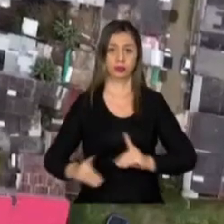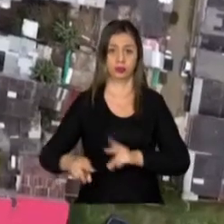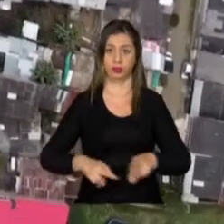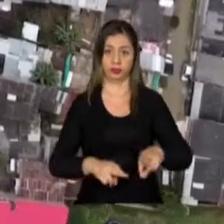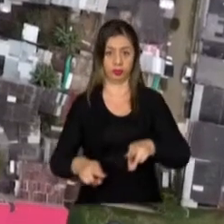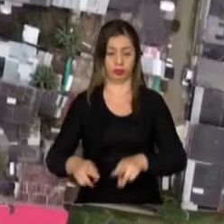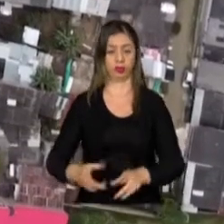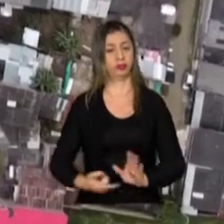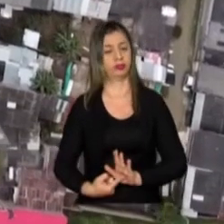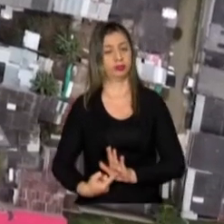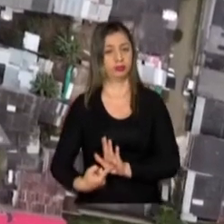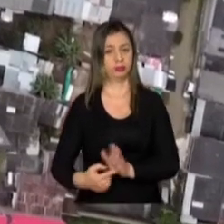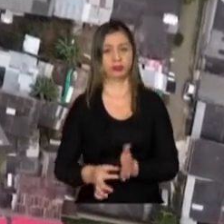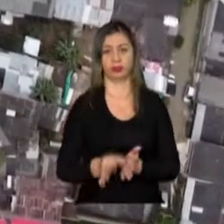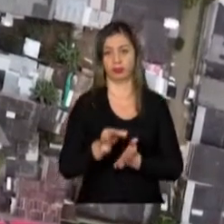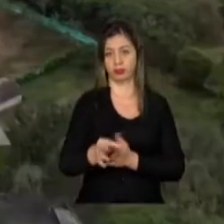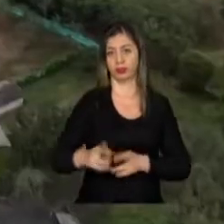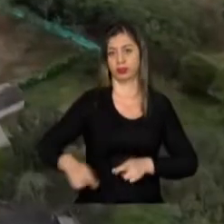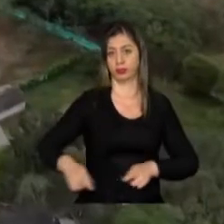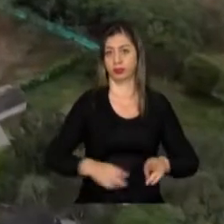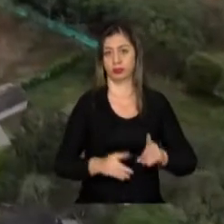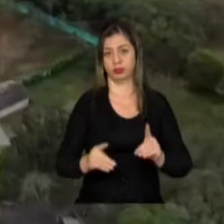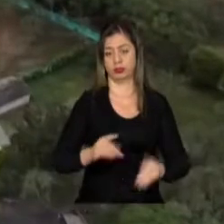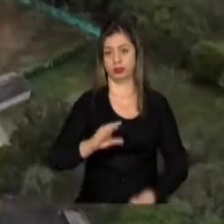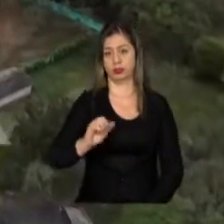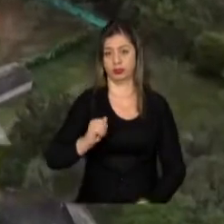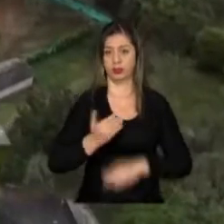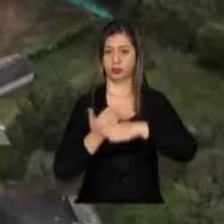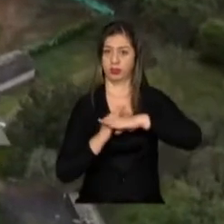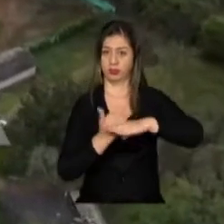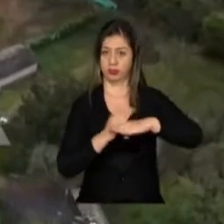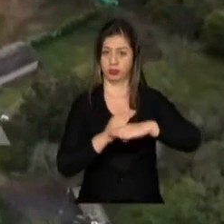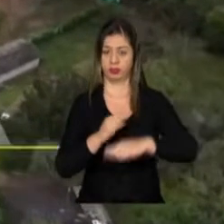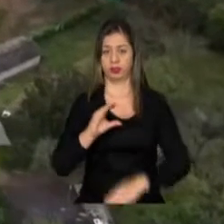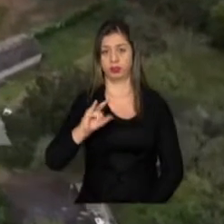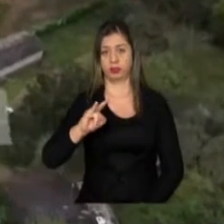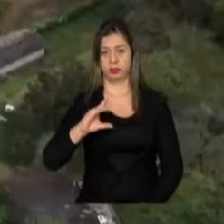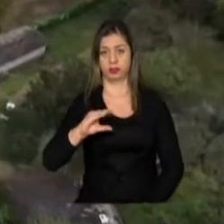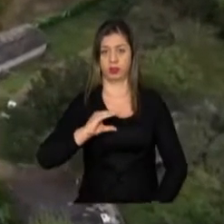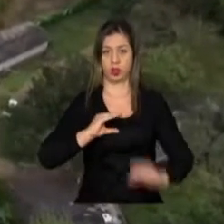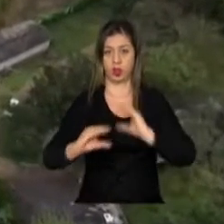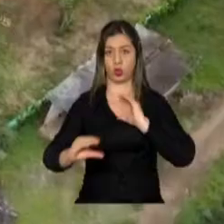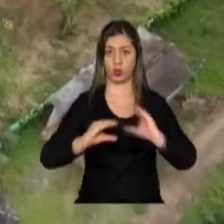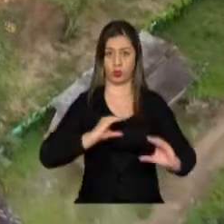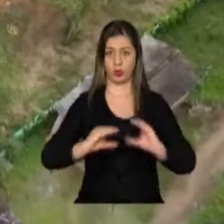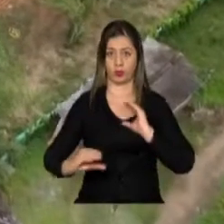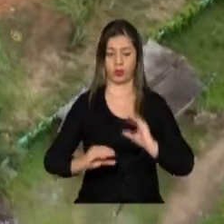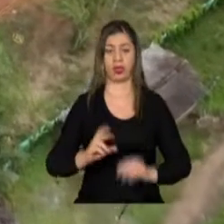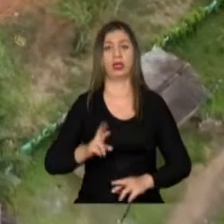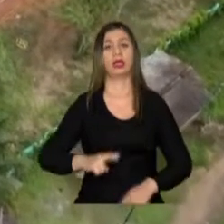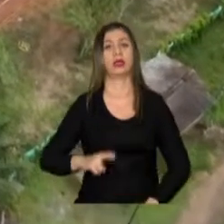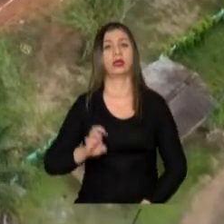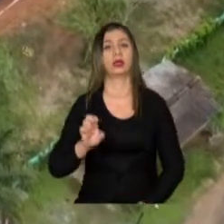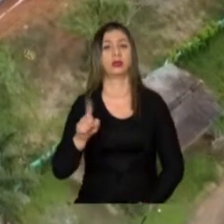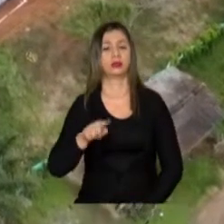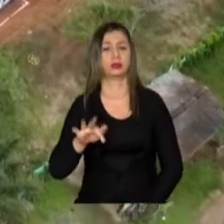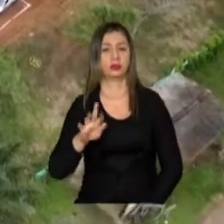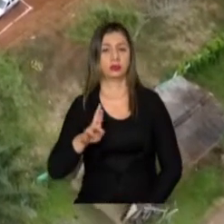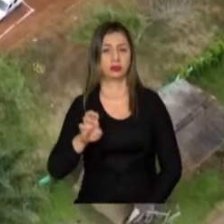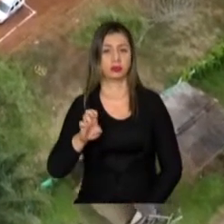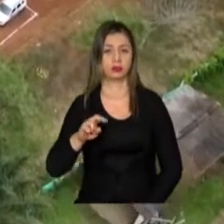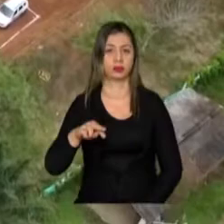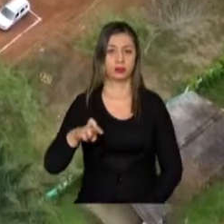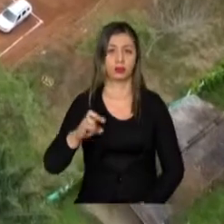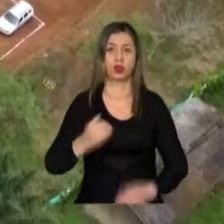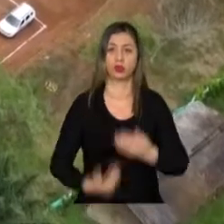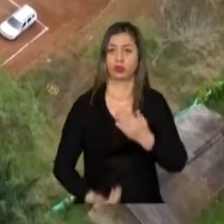brindará a los ciudadanos de los municipios de Dagua, Calimal, Darién, La Cumbre y Restrepo una mejor atención, dado que la construcción contará con